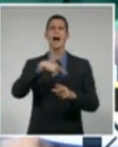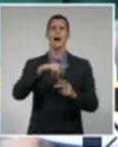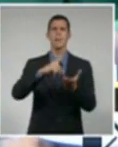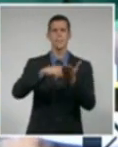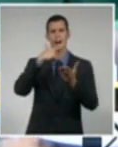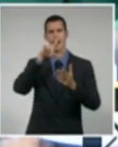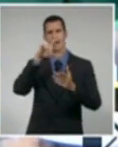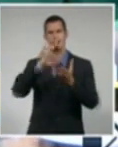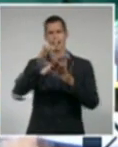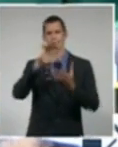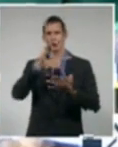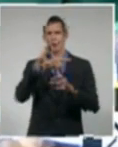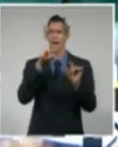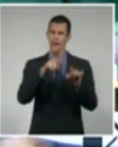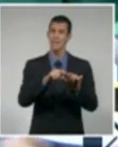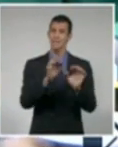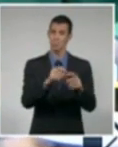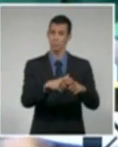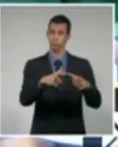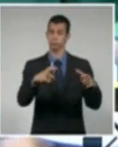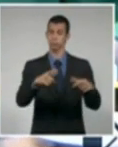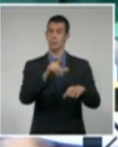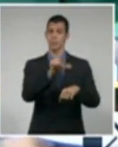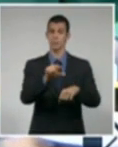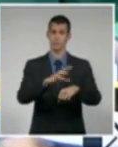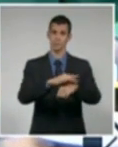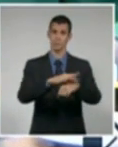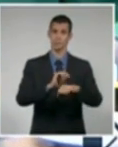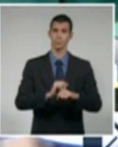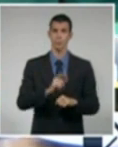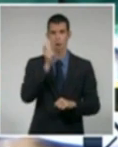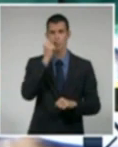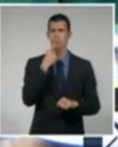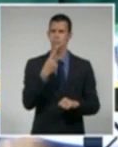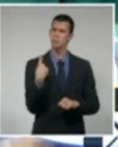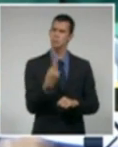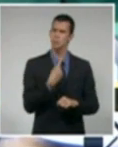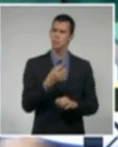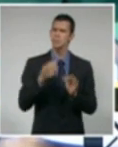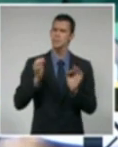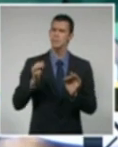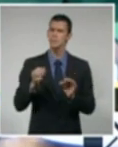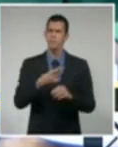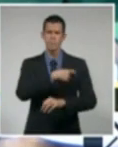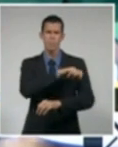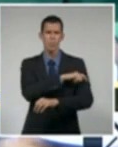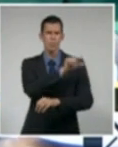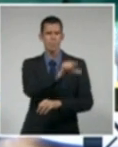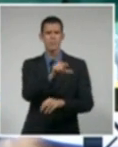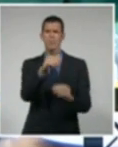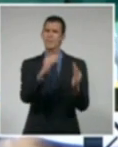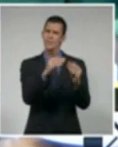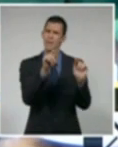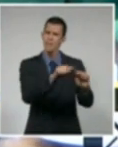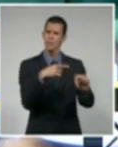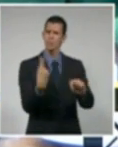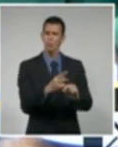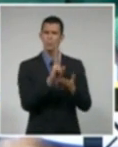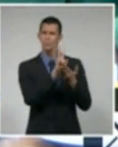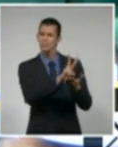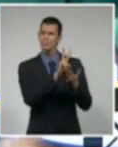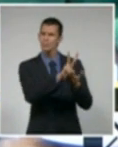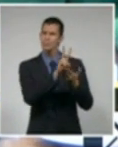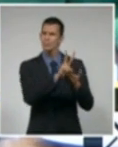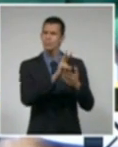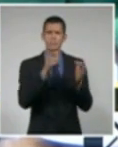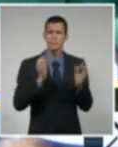Hemos garantizado y hemos mantenido la pesquisa diaria, el 100% de esta población. Eso nos ha dado la posibilidad de profundizar en los estudios que